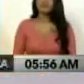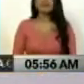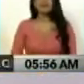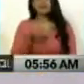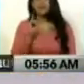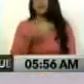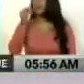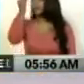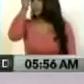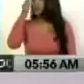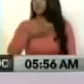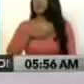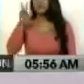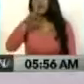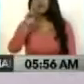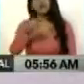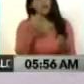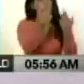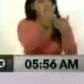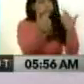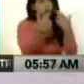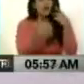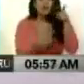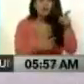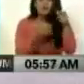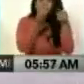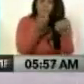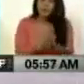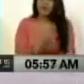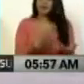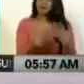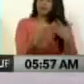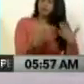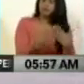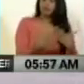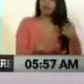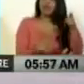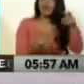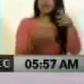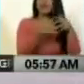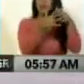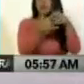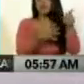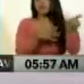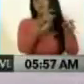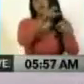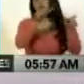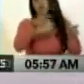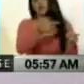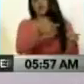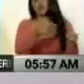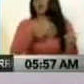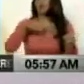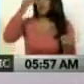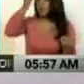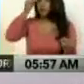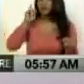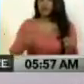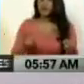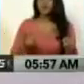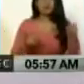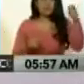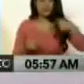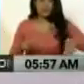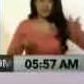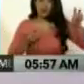Tengamos las mejores relaciones con el pueblo de Estados Unidos. Tengamos las mejores relaciones con el presidente